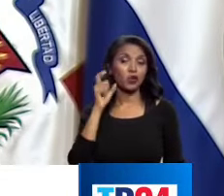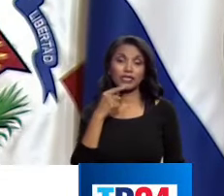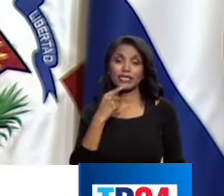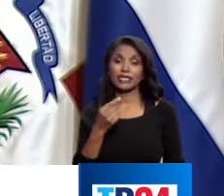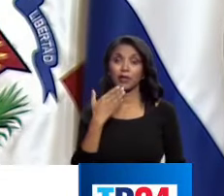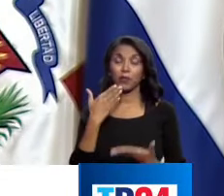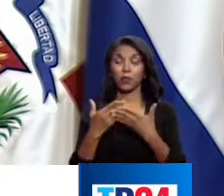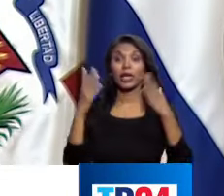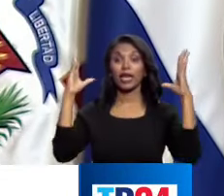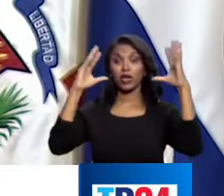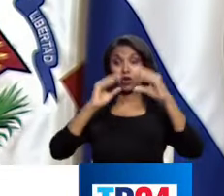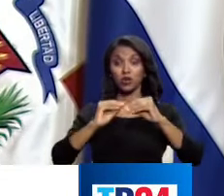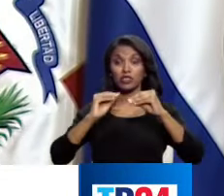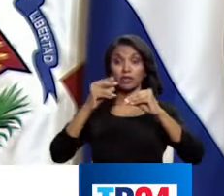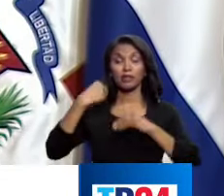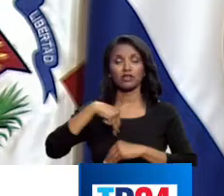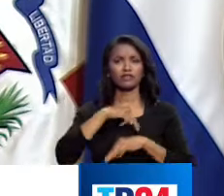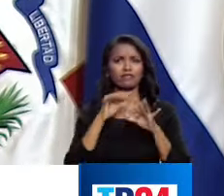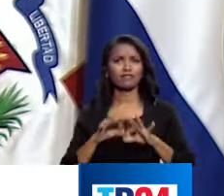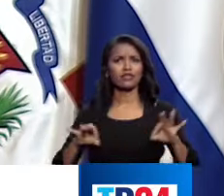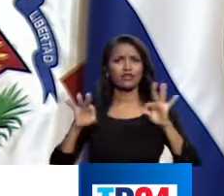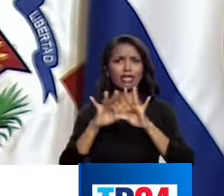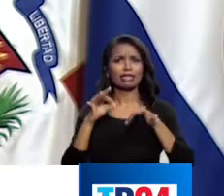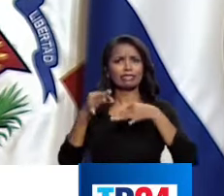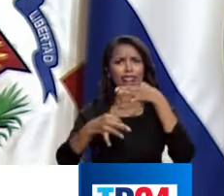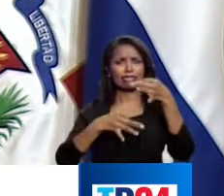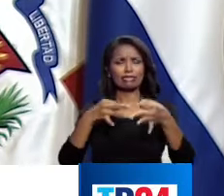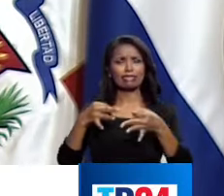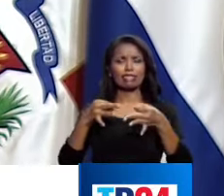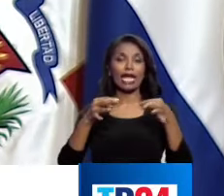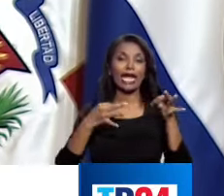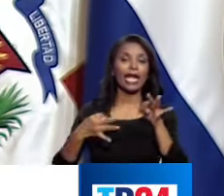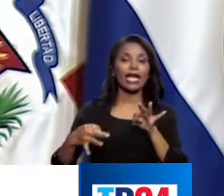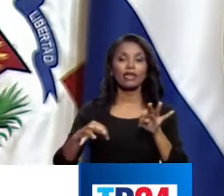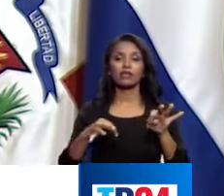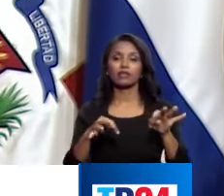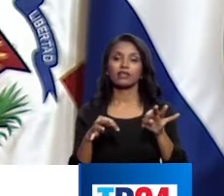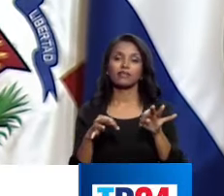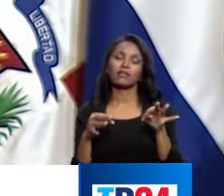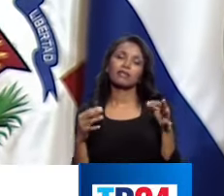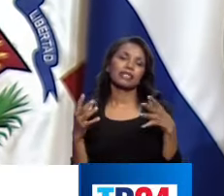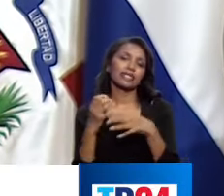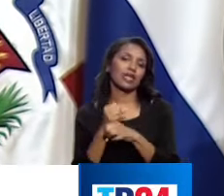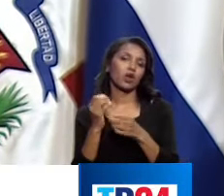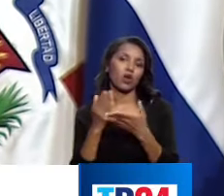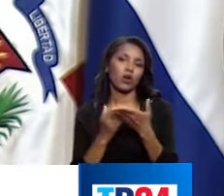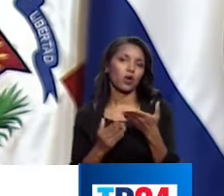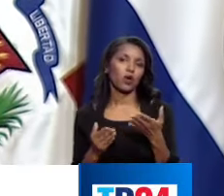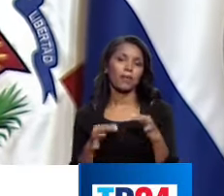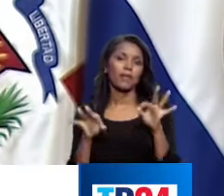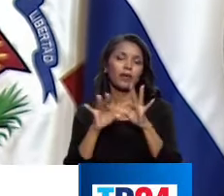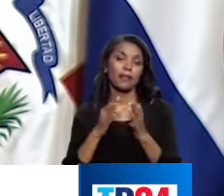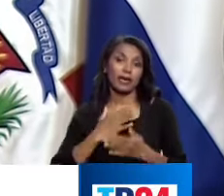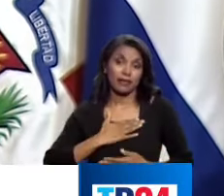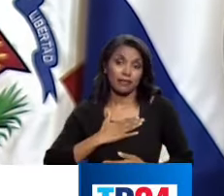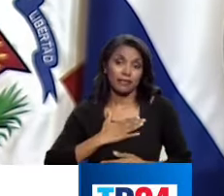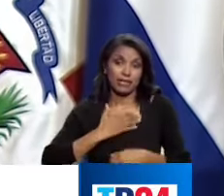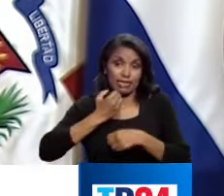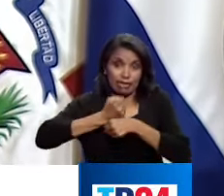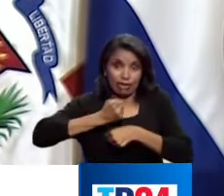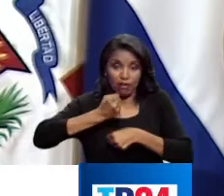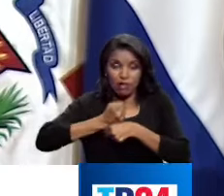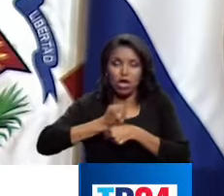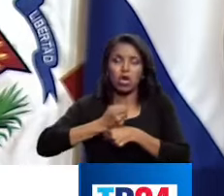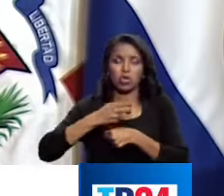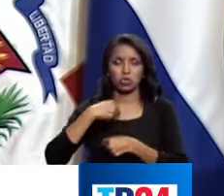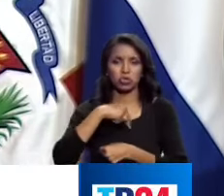importante dejar claro que el turismo será una de las fuentes de creación de empleo más importantes de nuestro gobierno. Necesitamos